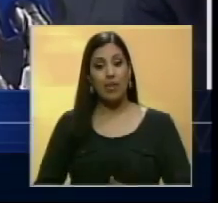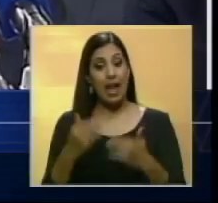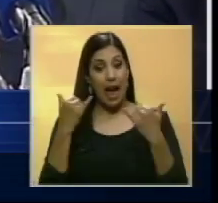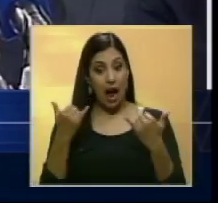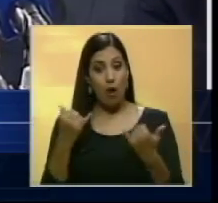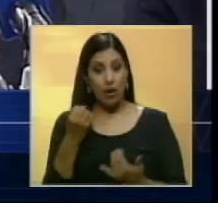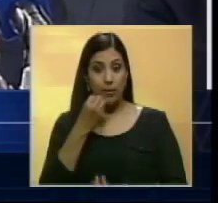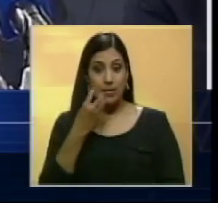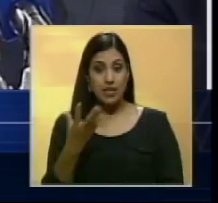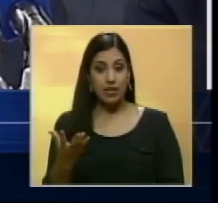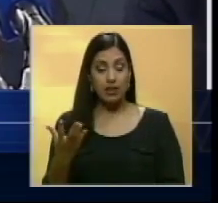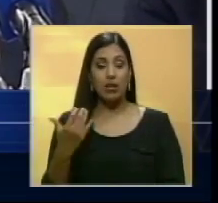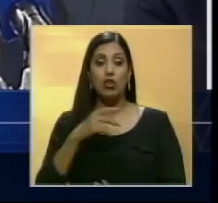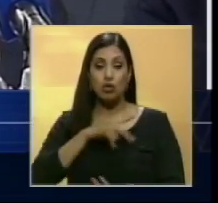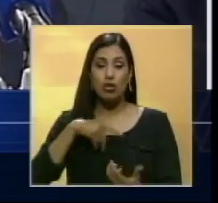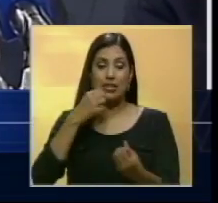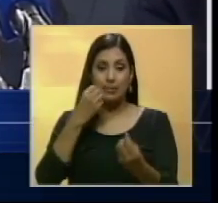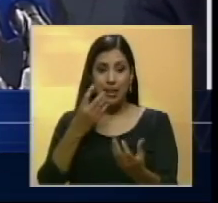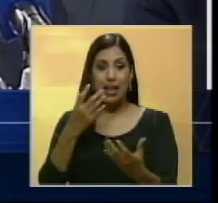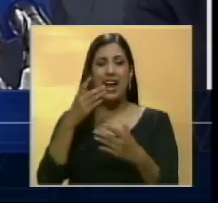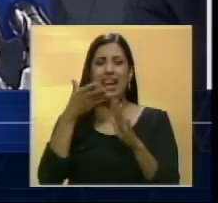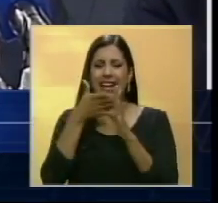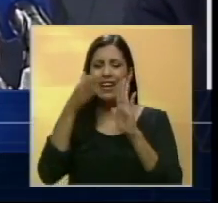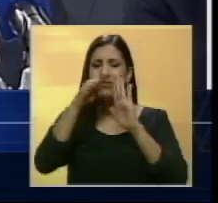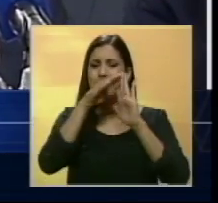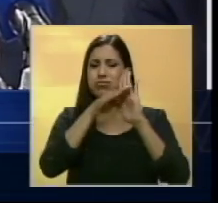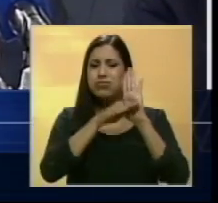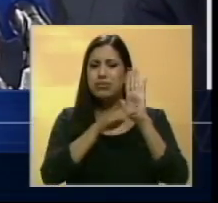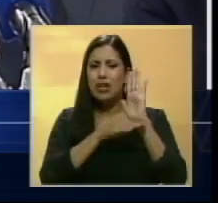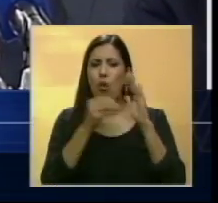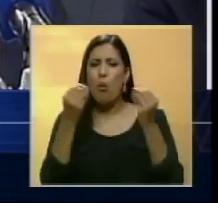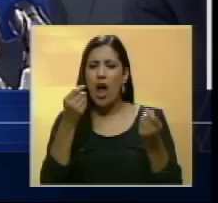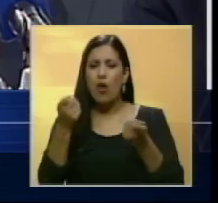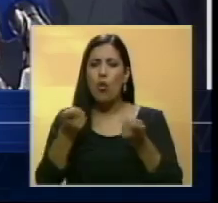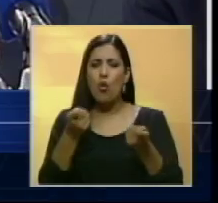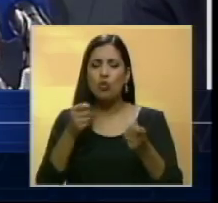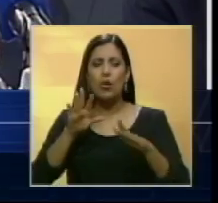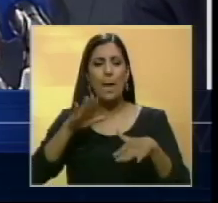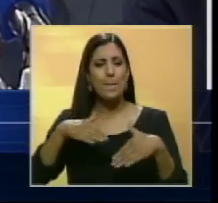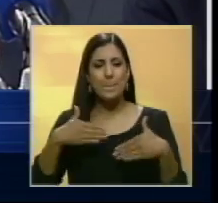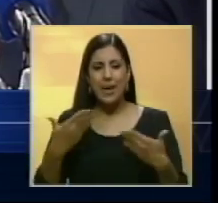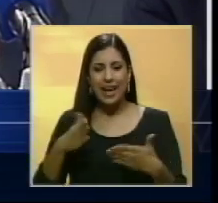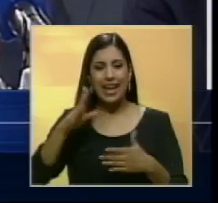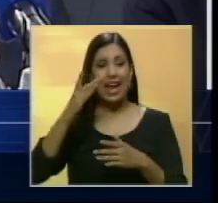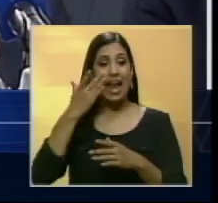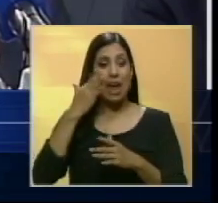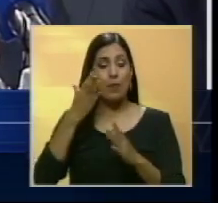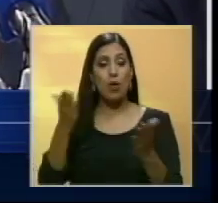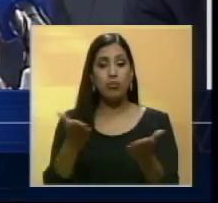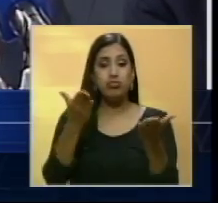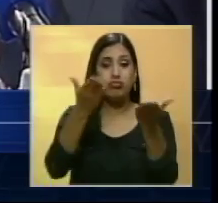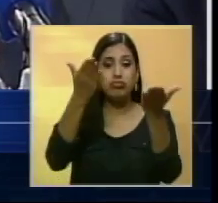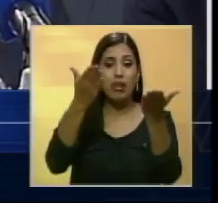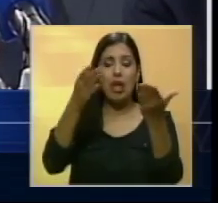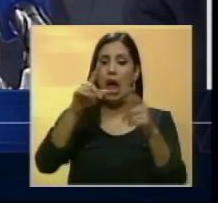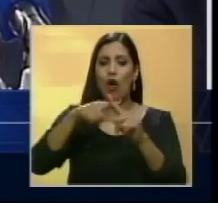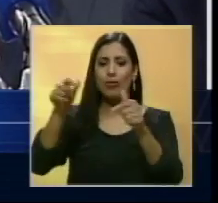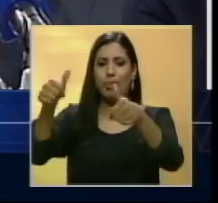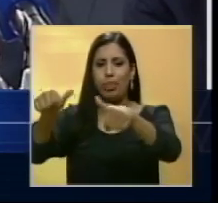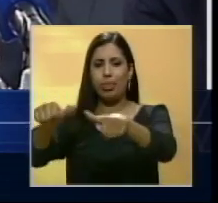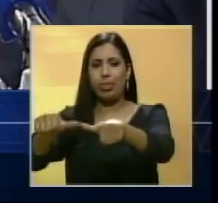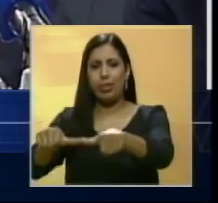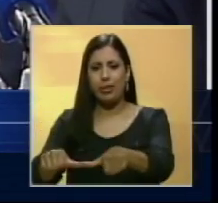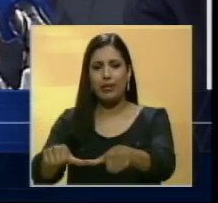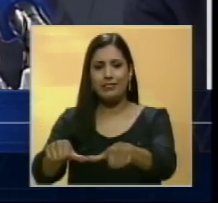Ahora bien, ¿cuáles son las circunstancias, medidas y controles que, lejos de estimular la producción nacional, la